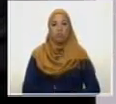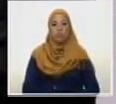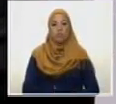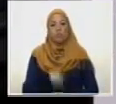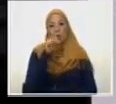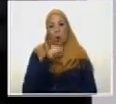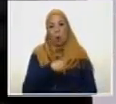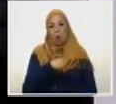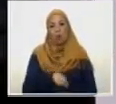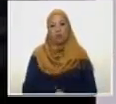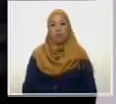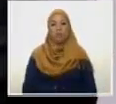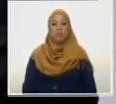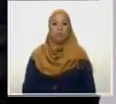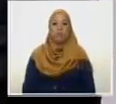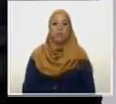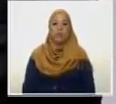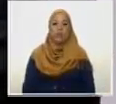Hoy,